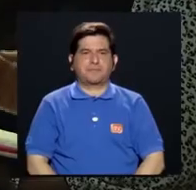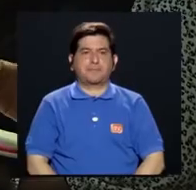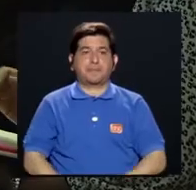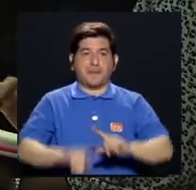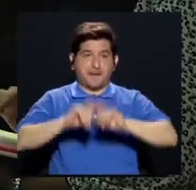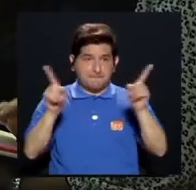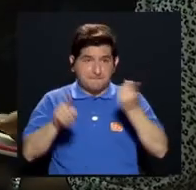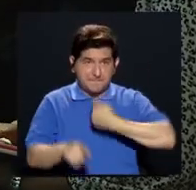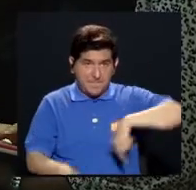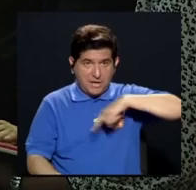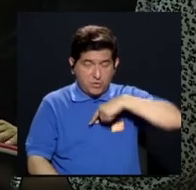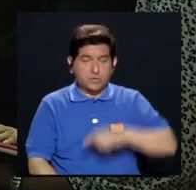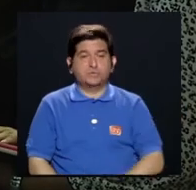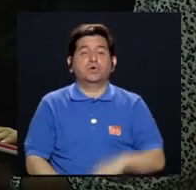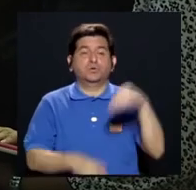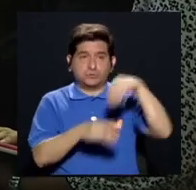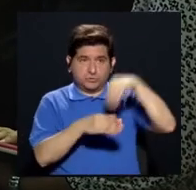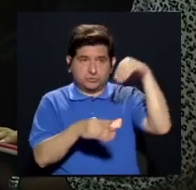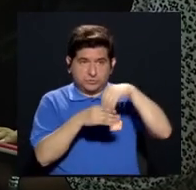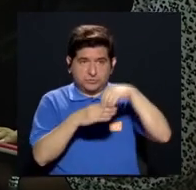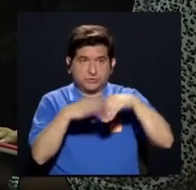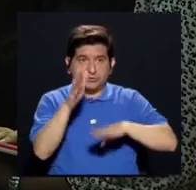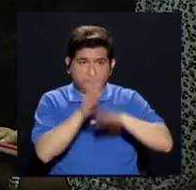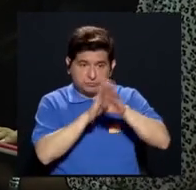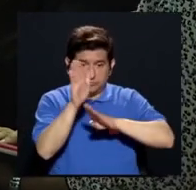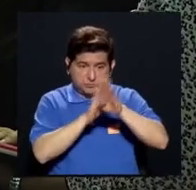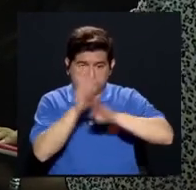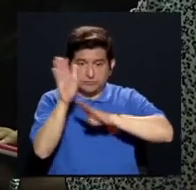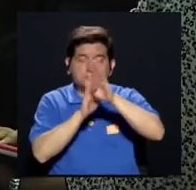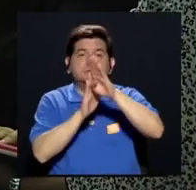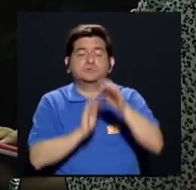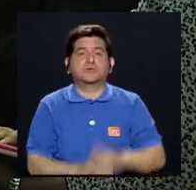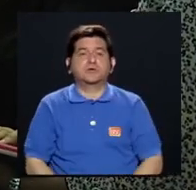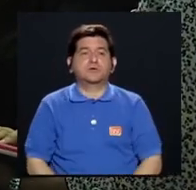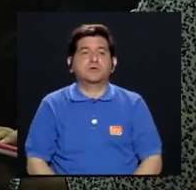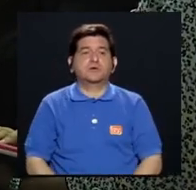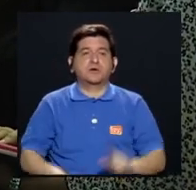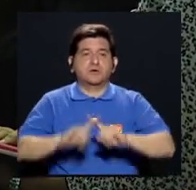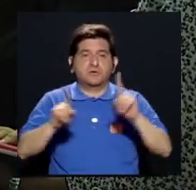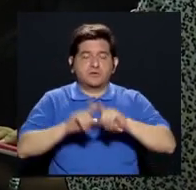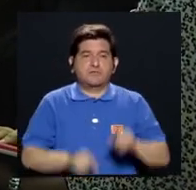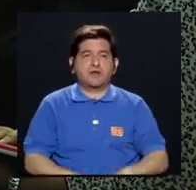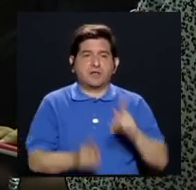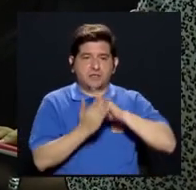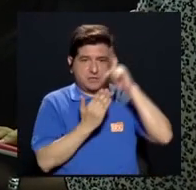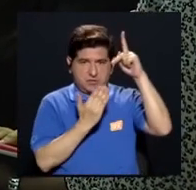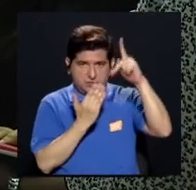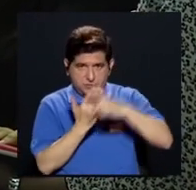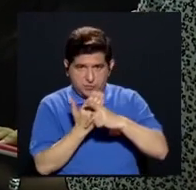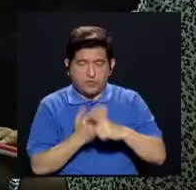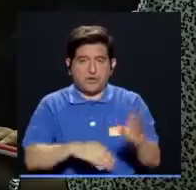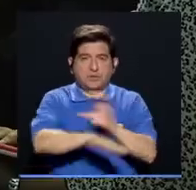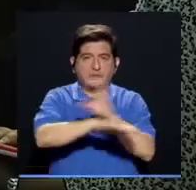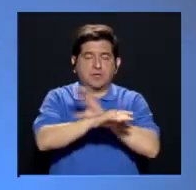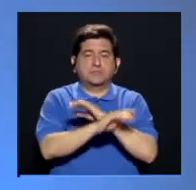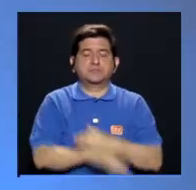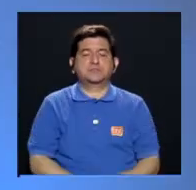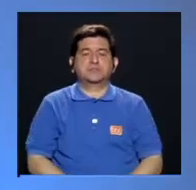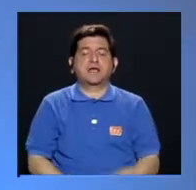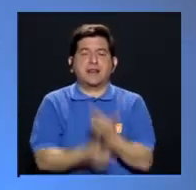Pero también hemos invertido en el desarrollo de plataformas de software libre,